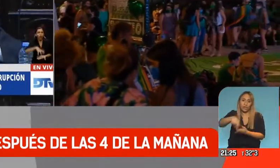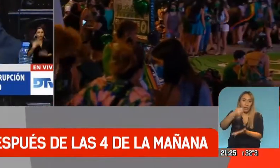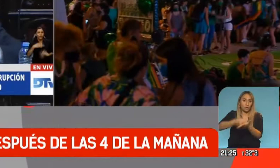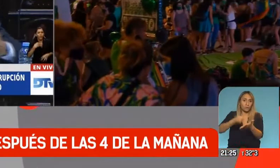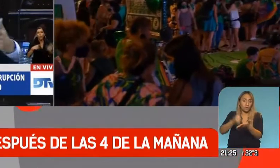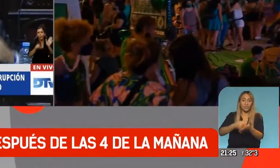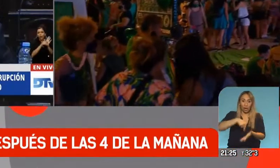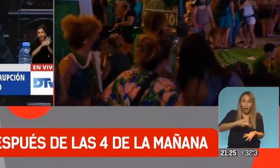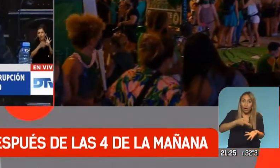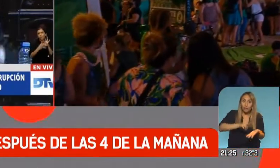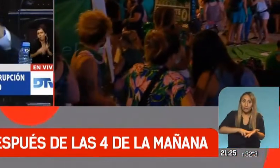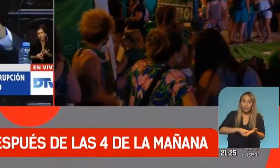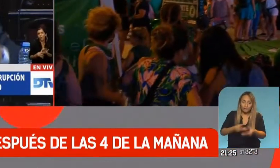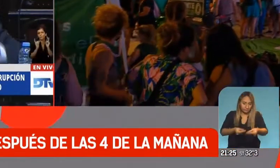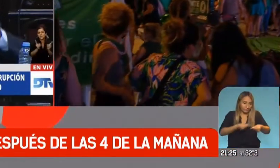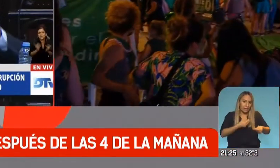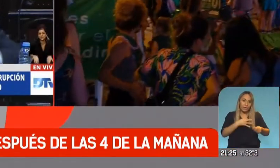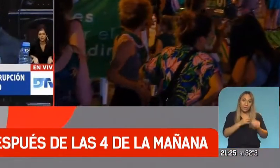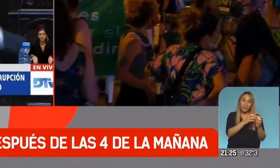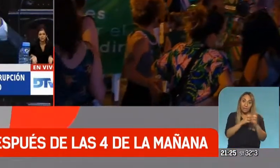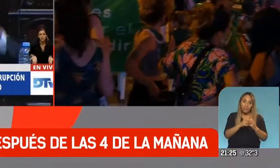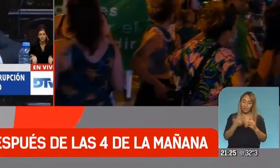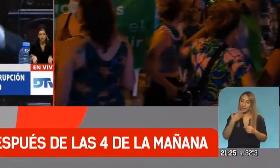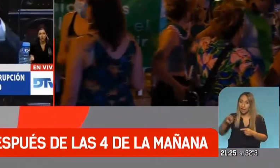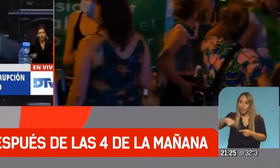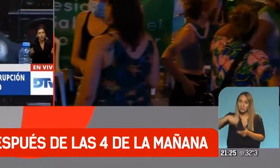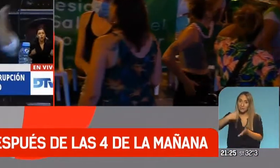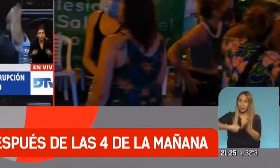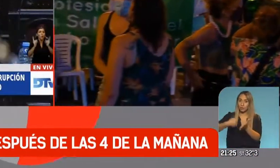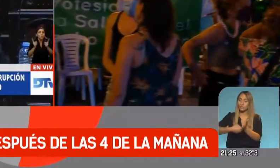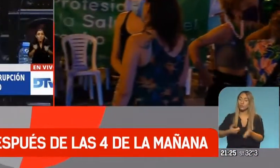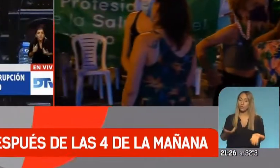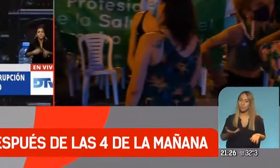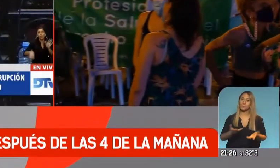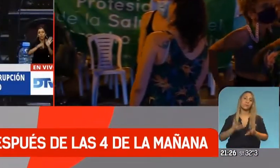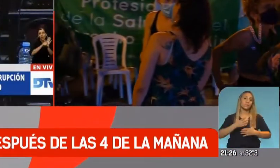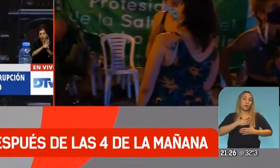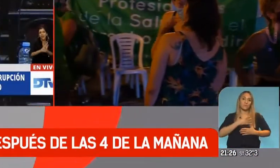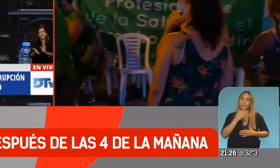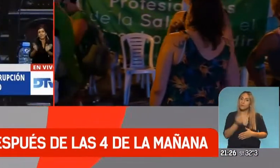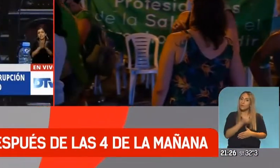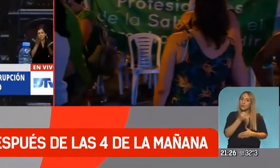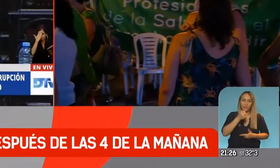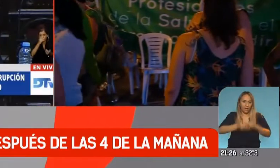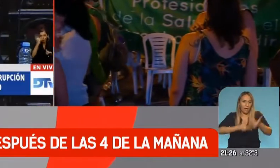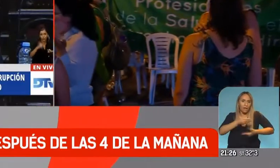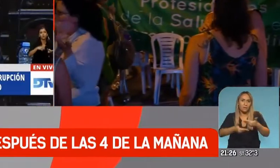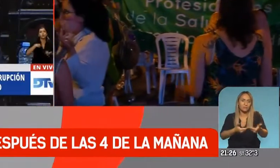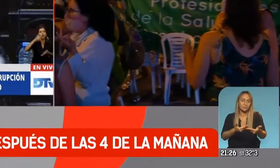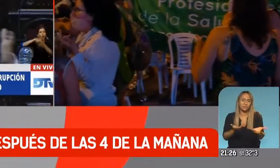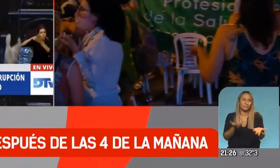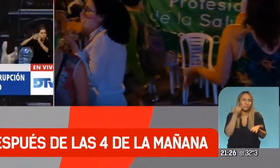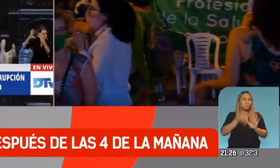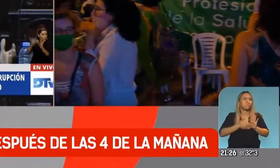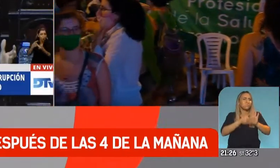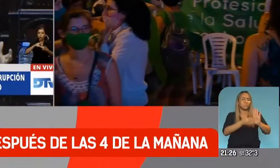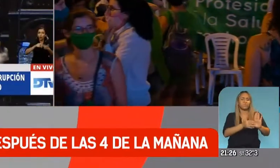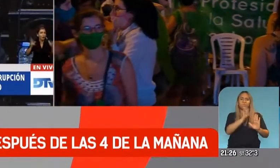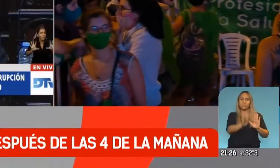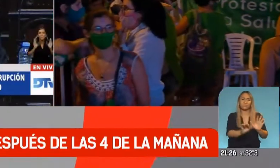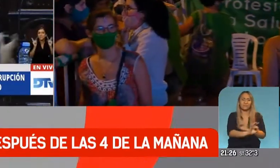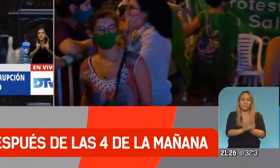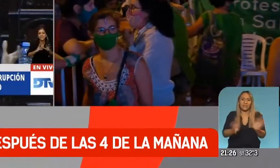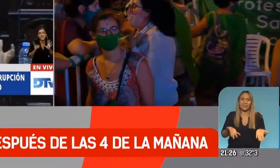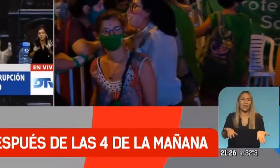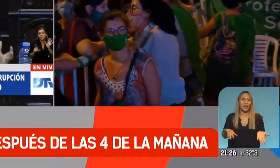nuevo es por esto y después me parece que es fundamental que ese avance por los fundamentos que se nos han dicho es decir hay que terminar con